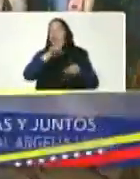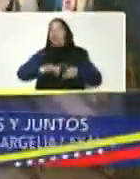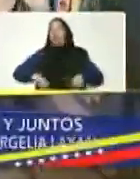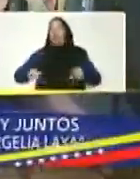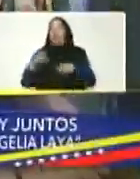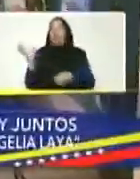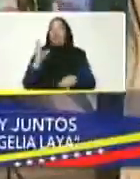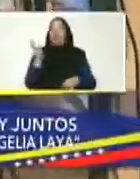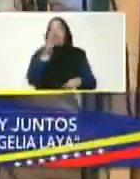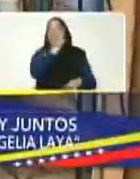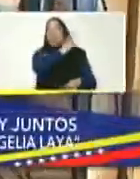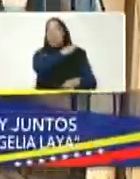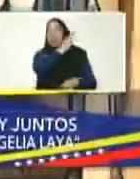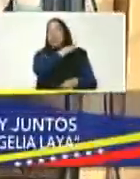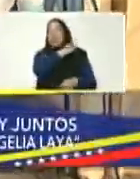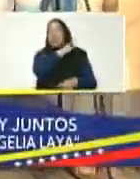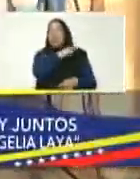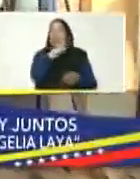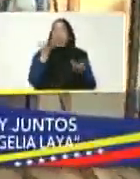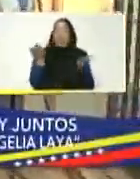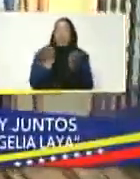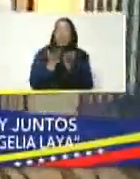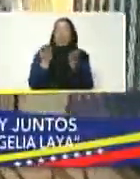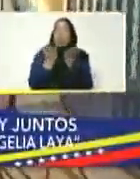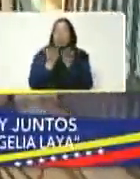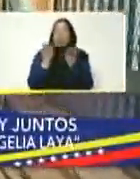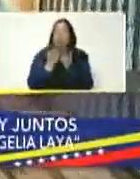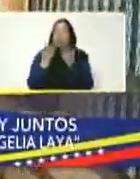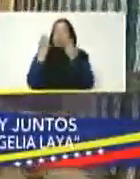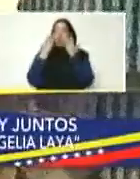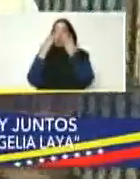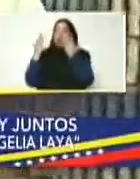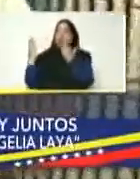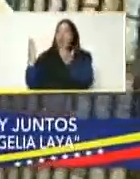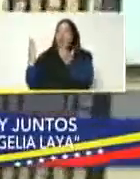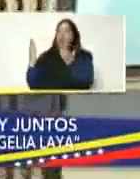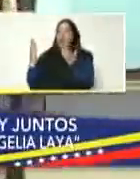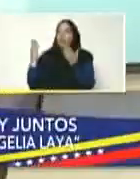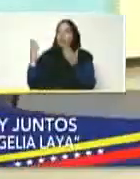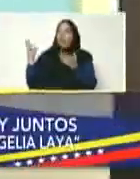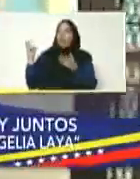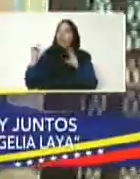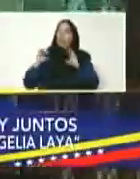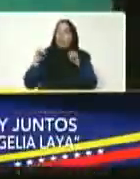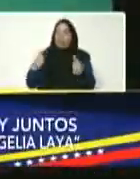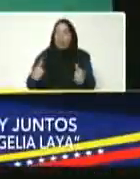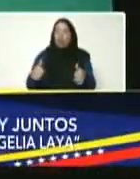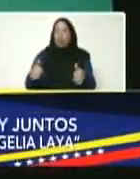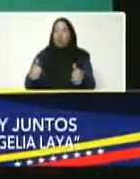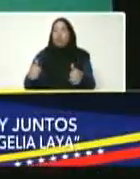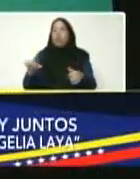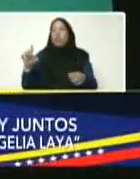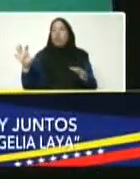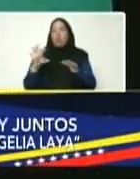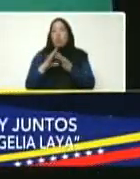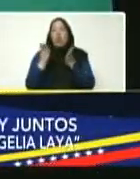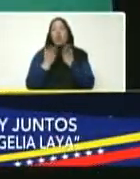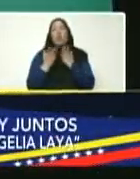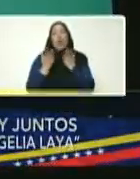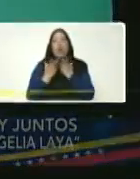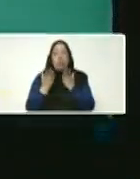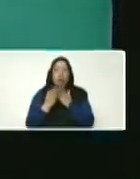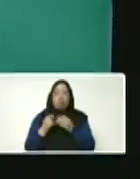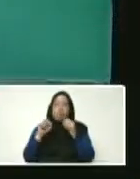la directora del plantel, Yoli Barreto. Aquí vamos entrando a esta unidad educativa y